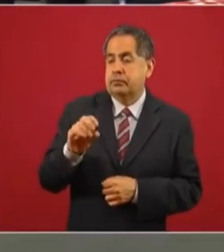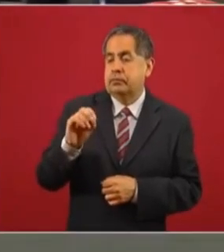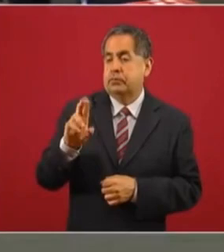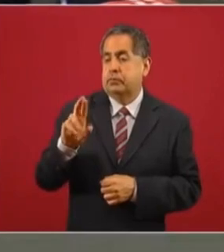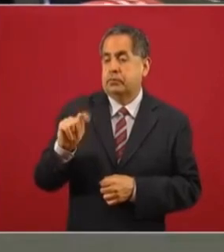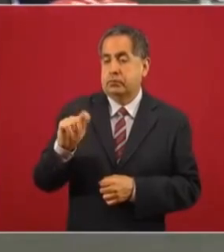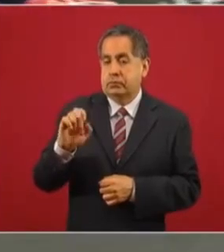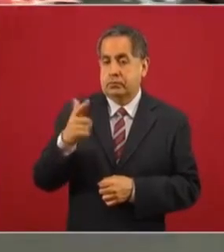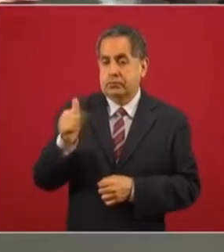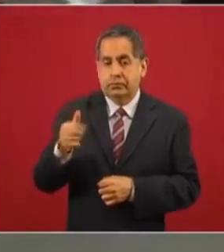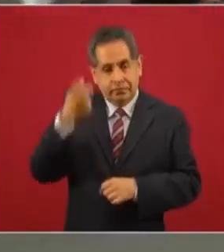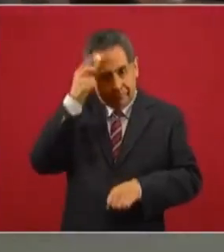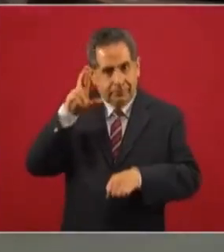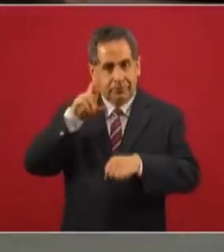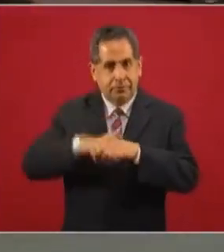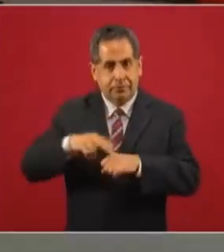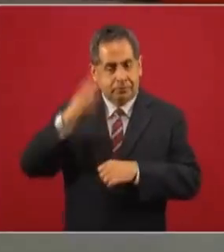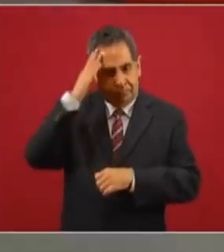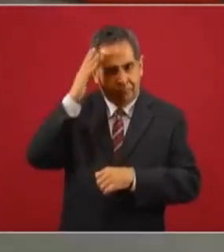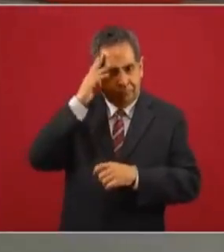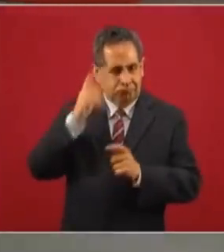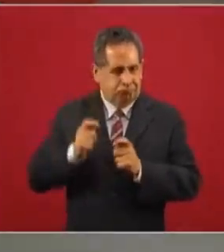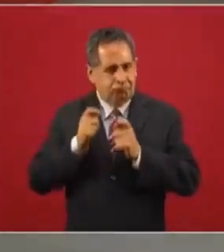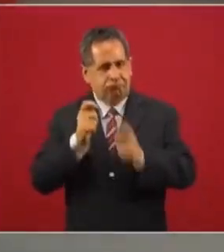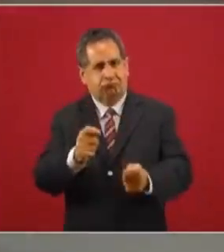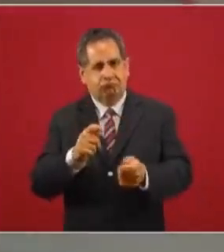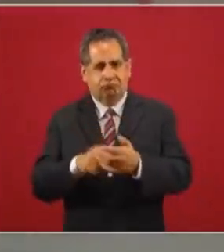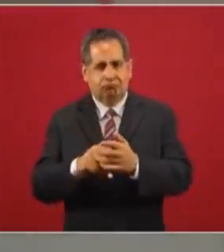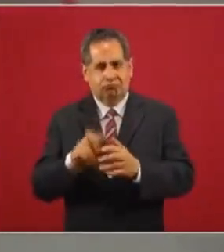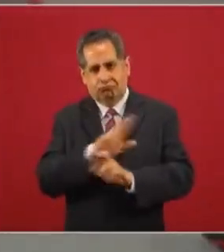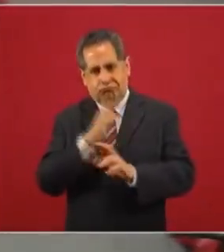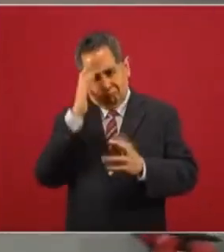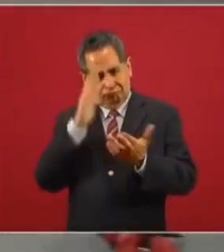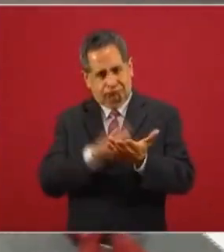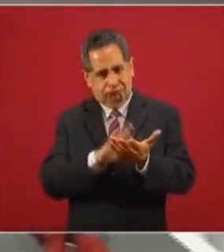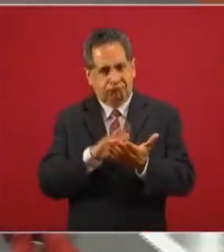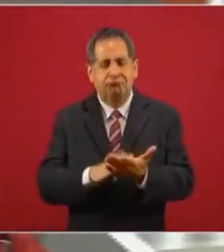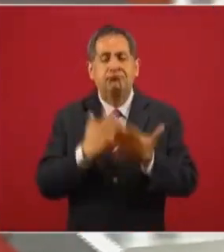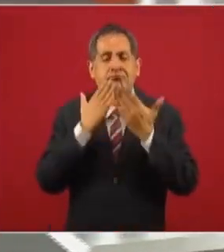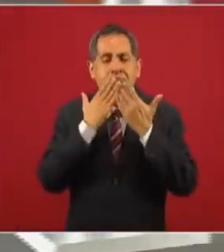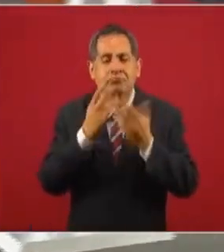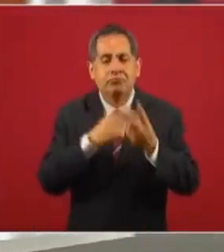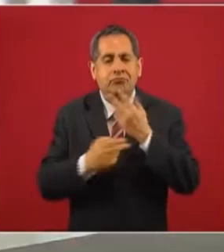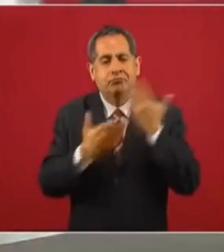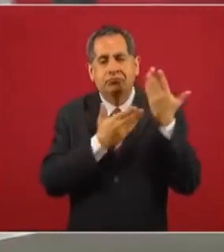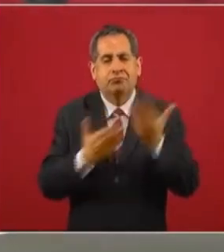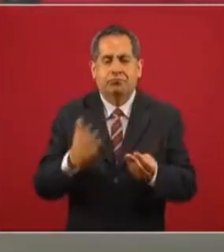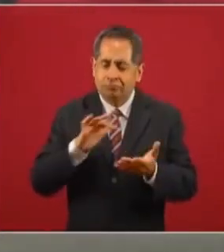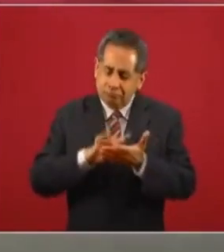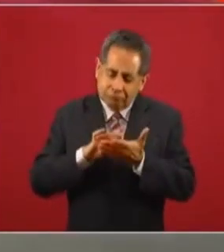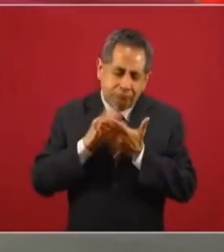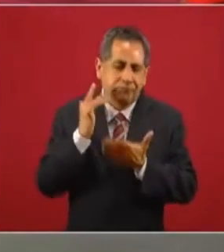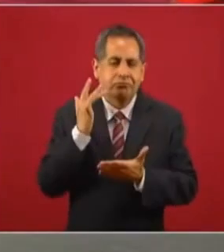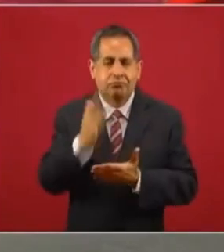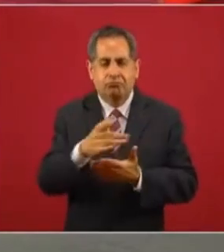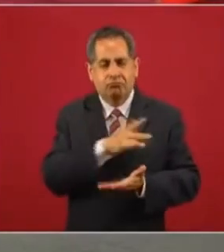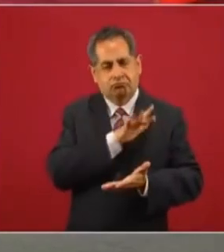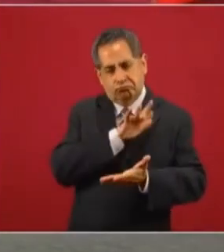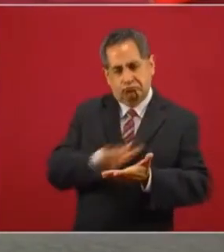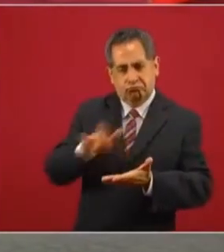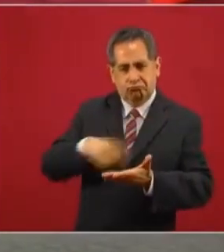director general de USAGAS San Juan. Bienvenido y muy agradecido por su